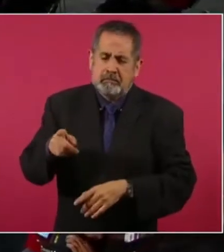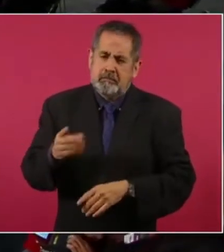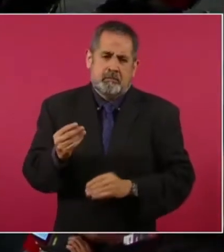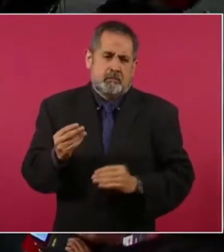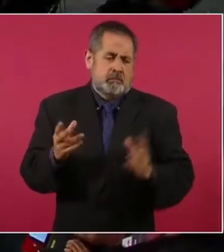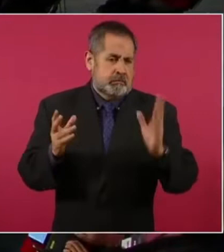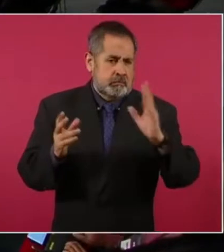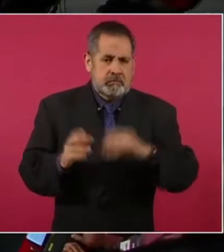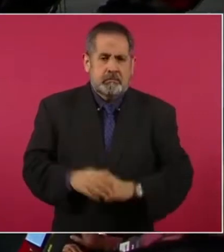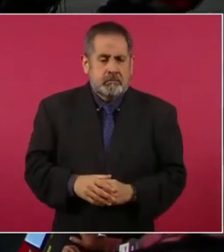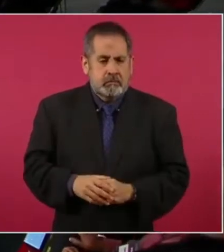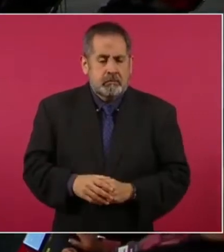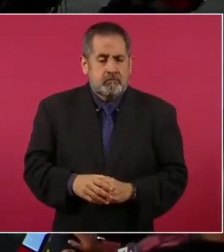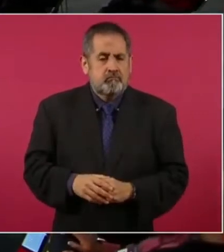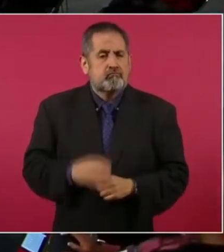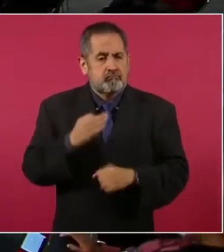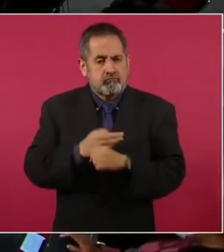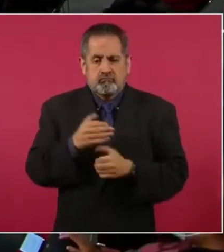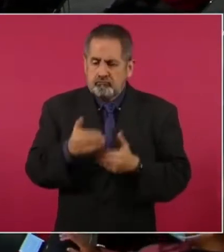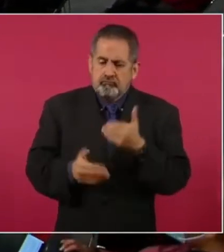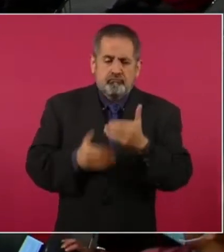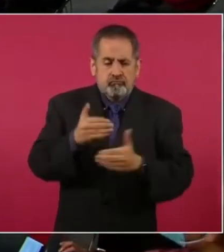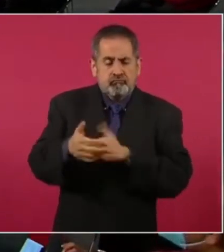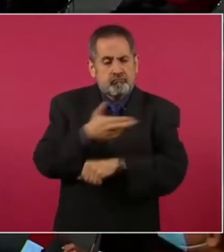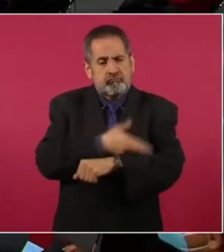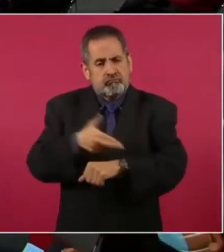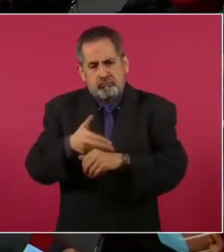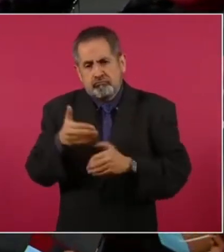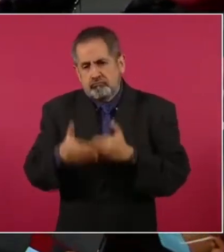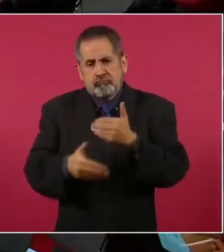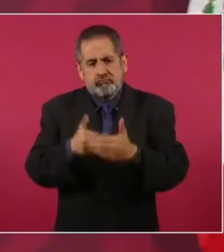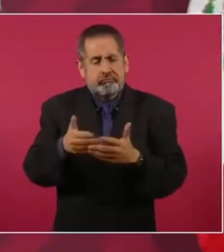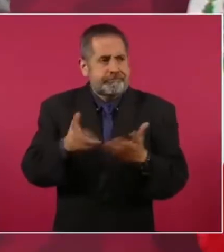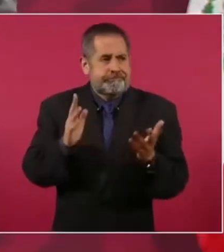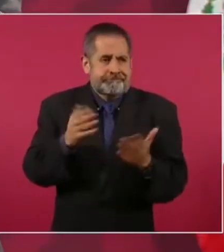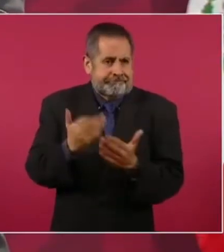y hemos estado avanzando, pero no